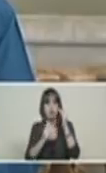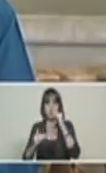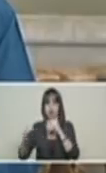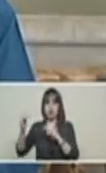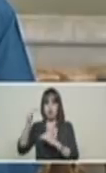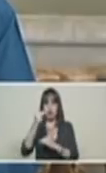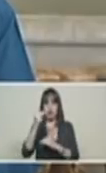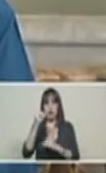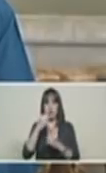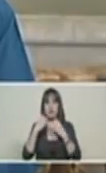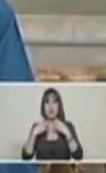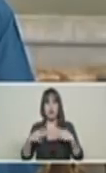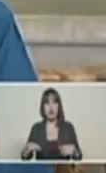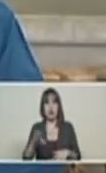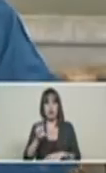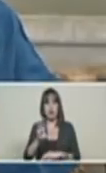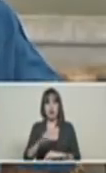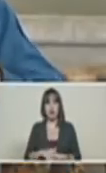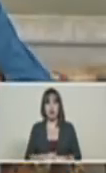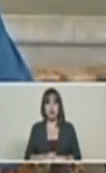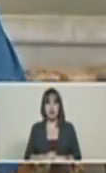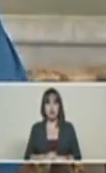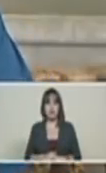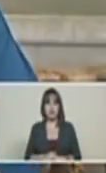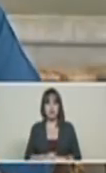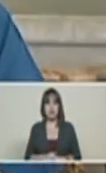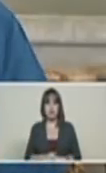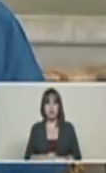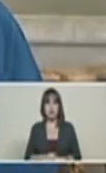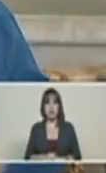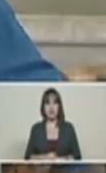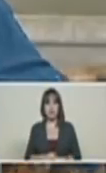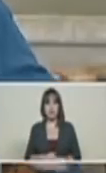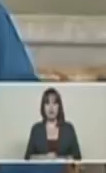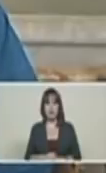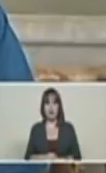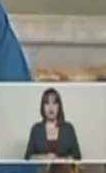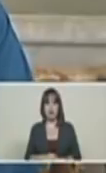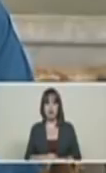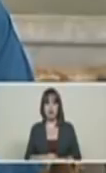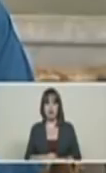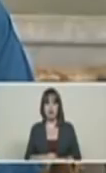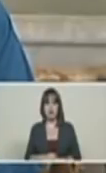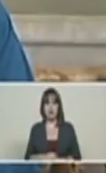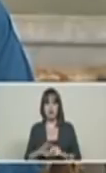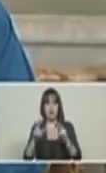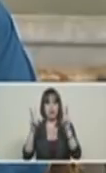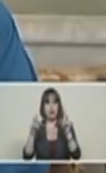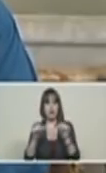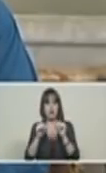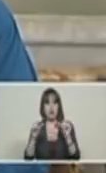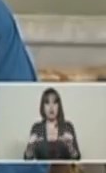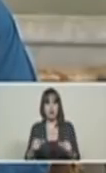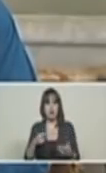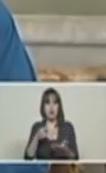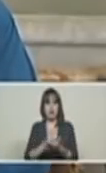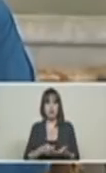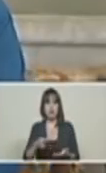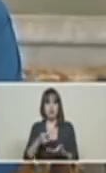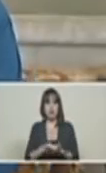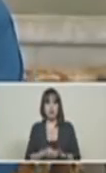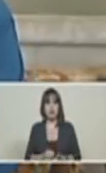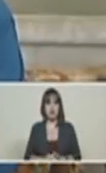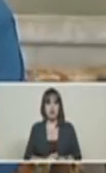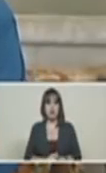país y de lo que va a ganar ahora con los nuevos sistemas de precios y subsidios de la gasolina.